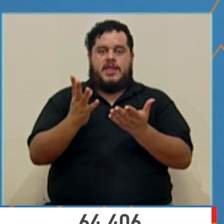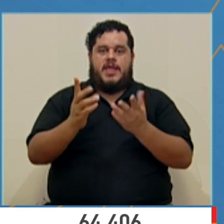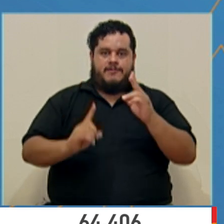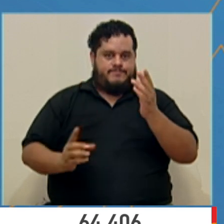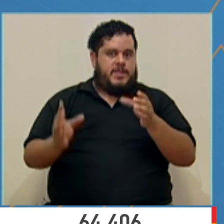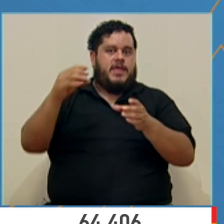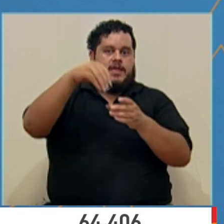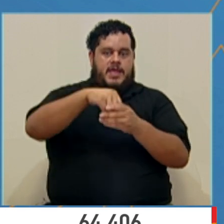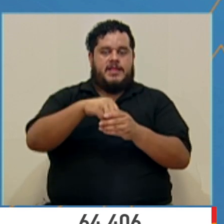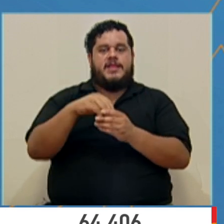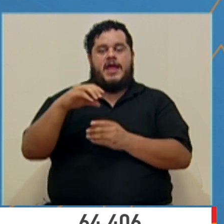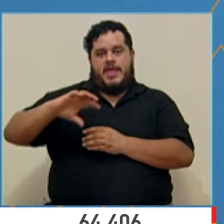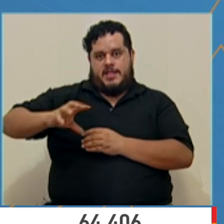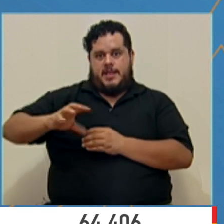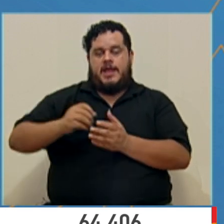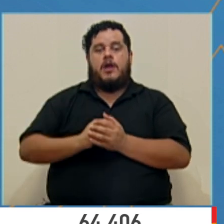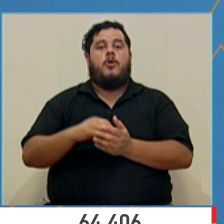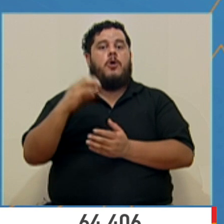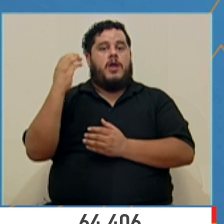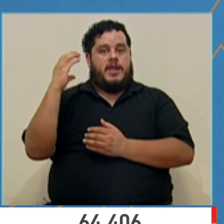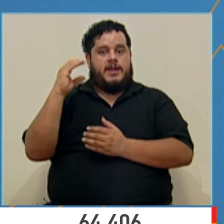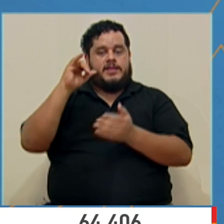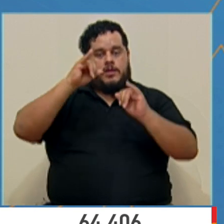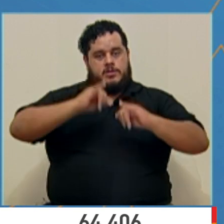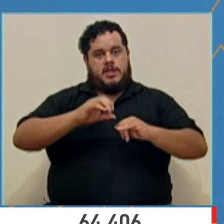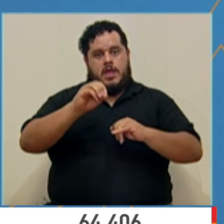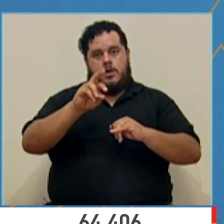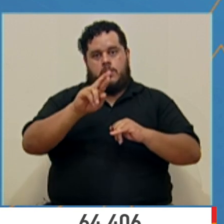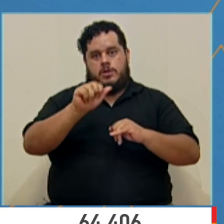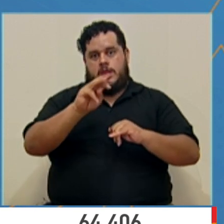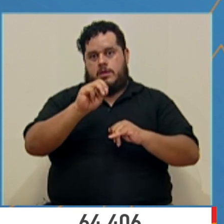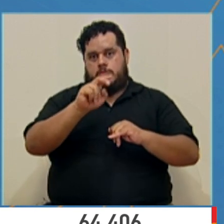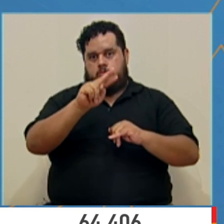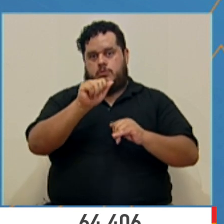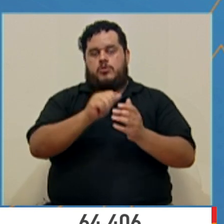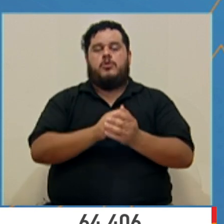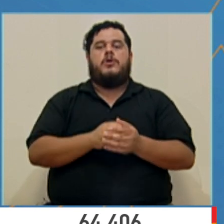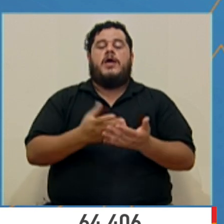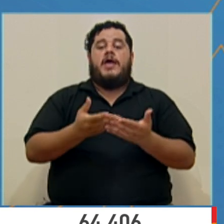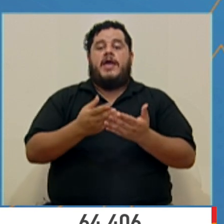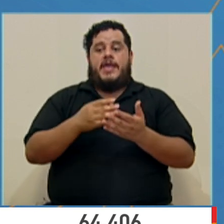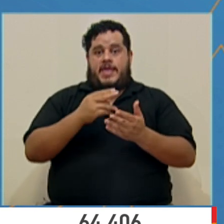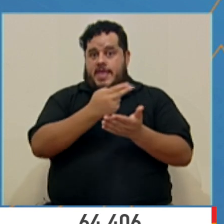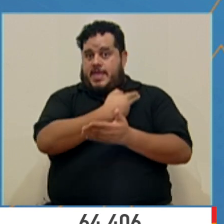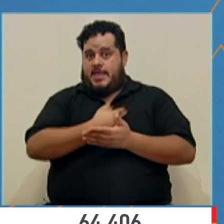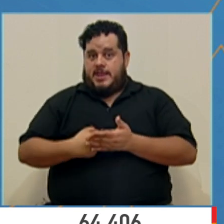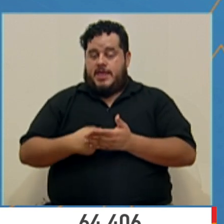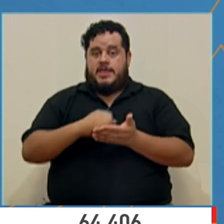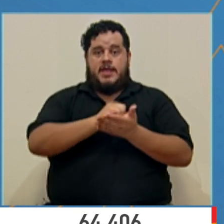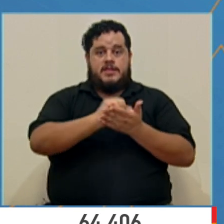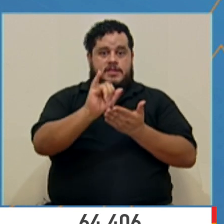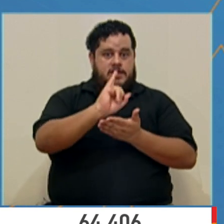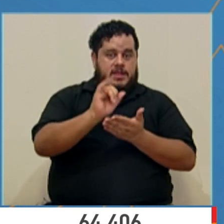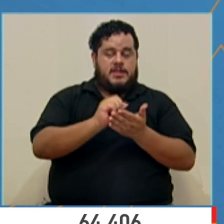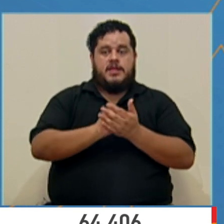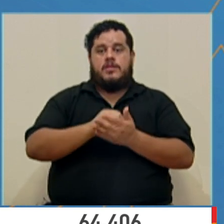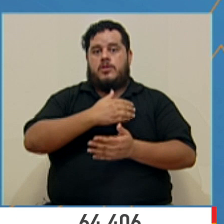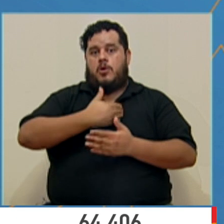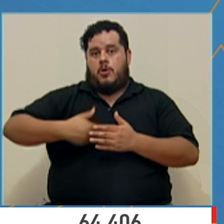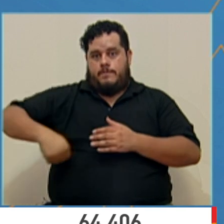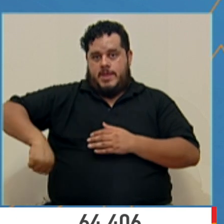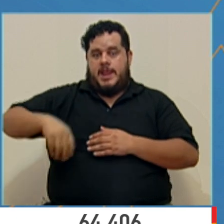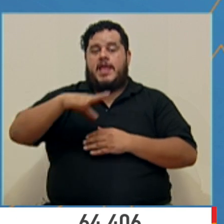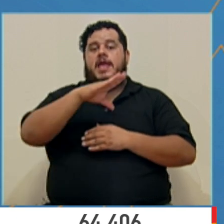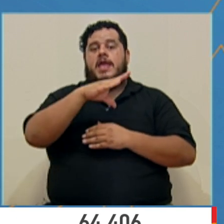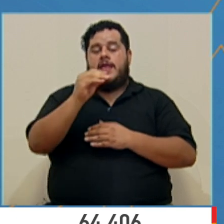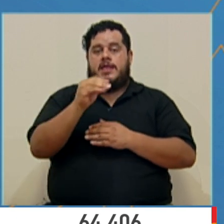alerta naranja. En Cartago se mantiene Oriamuno, en Heredia, San Isidro, Belén y